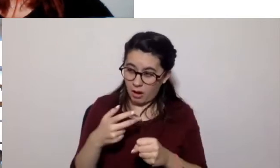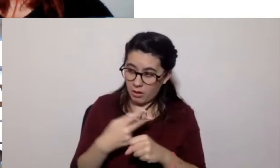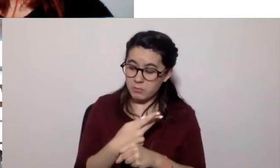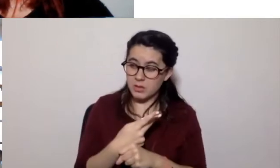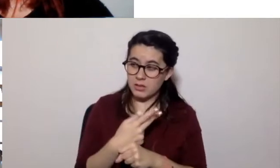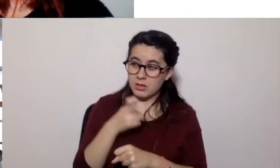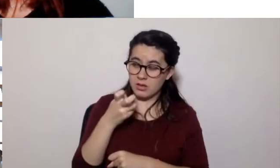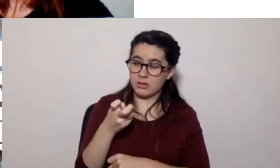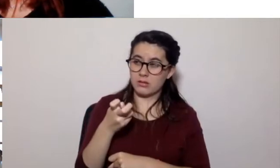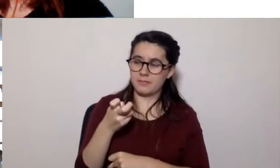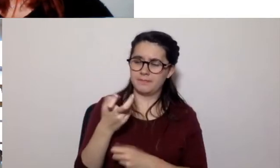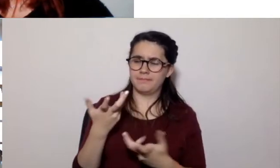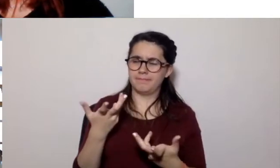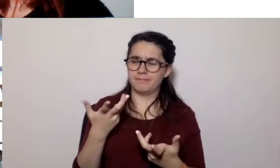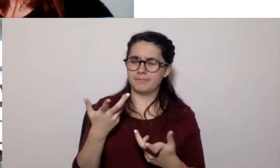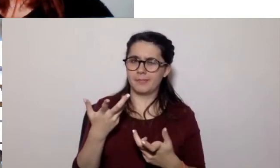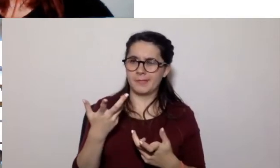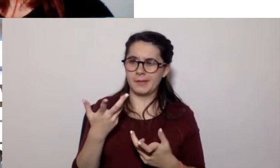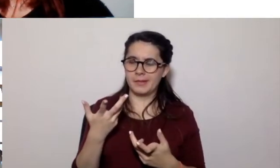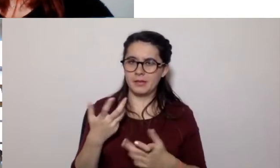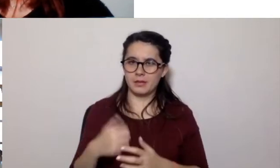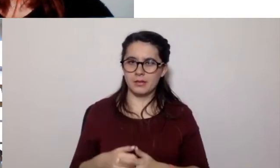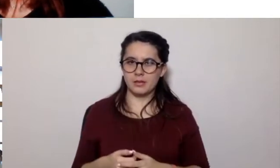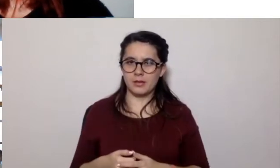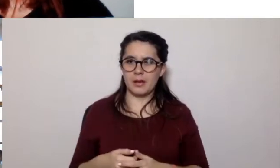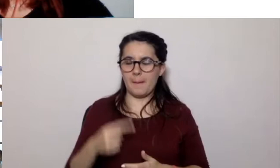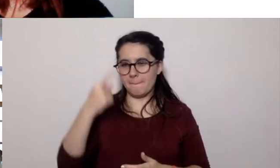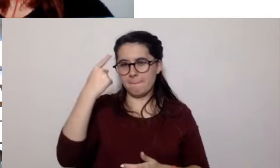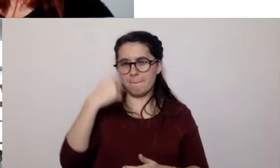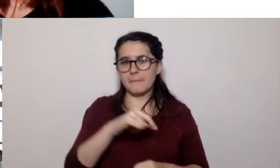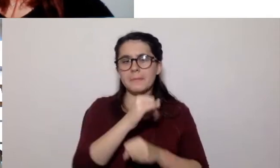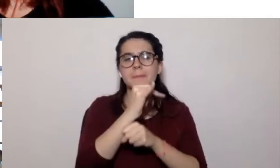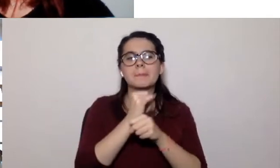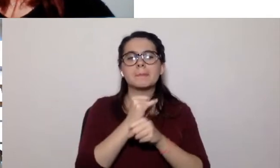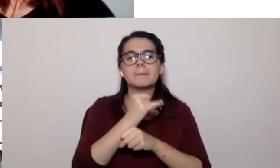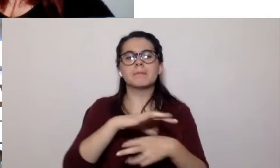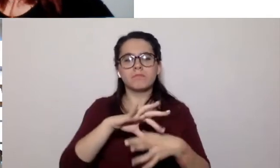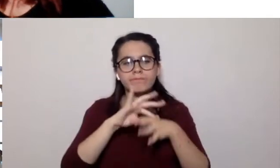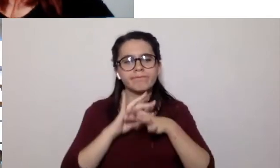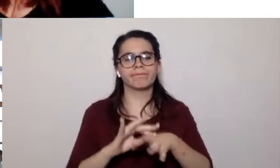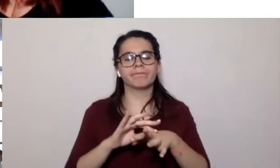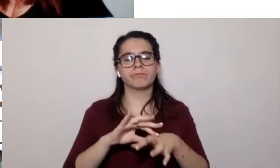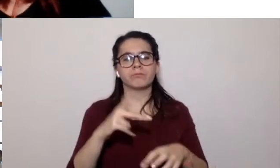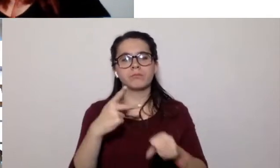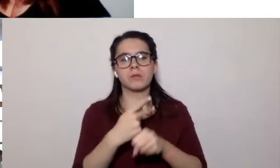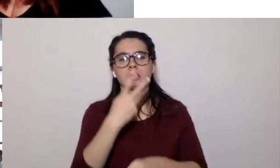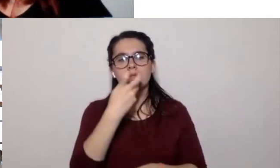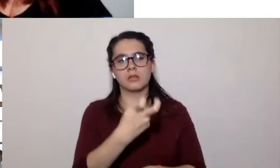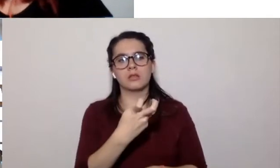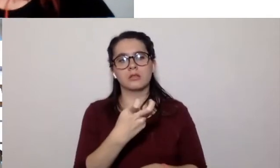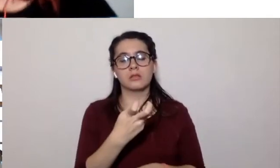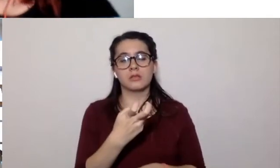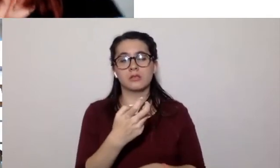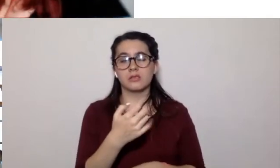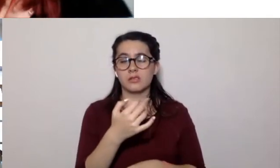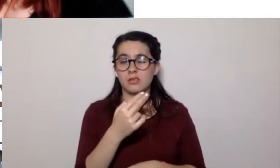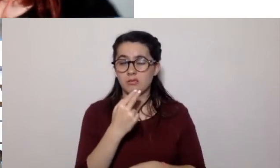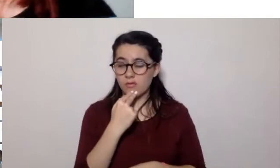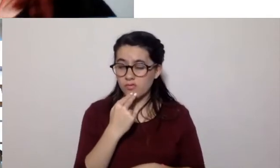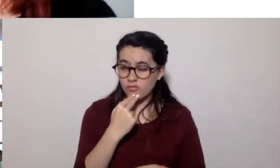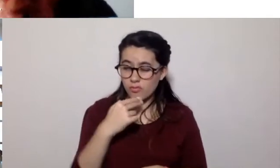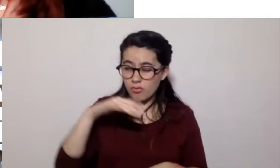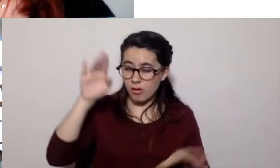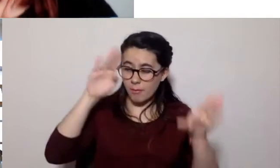¿Cuáles son los hechos? ¿Cuál es la opinión para confirmar que esto es realmente cierto? ¿Me sirve este pensamiento?